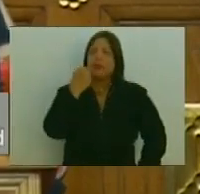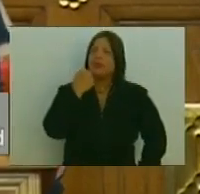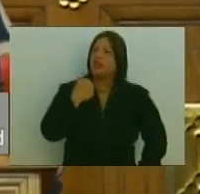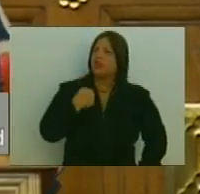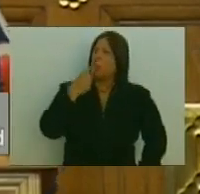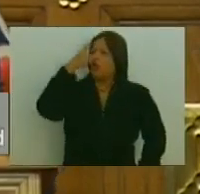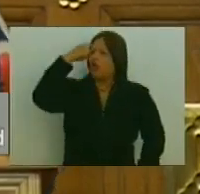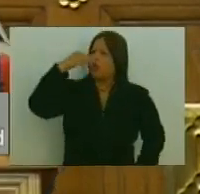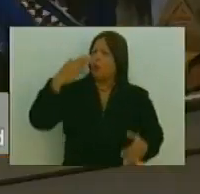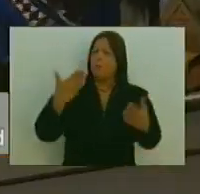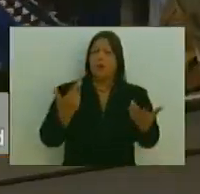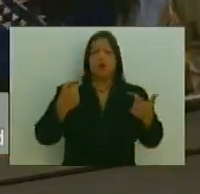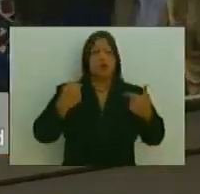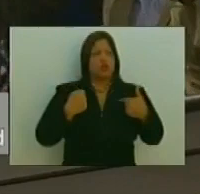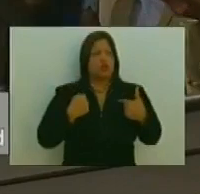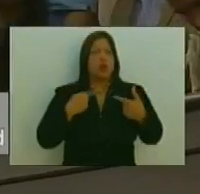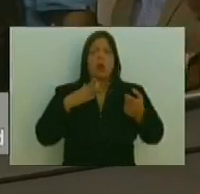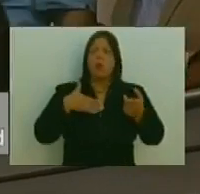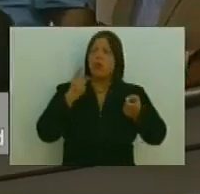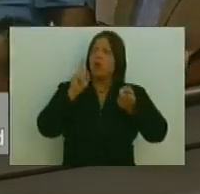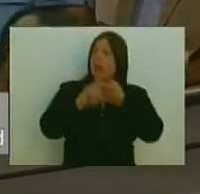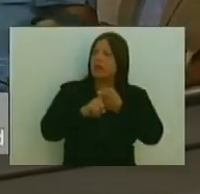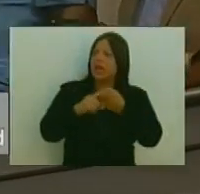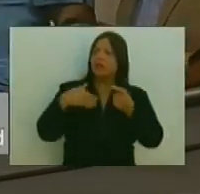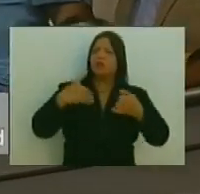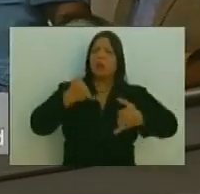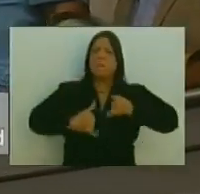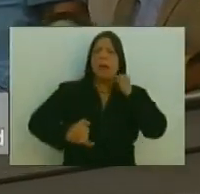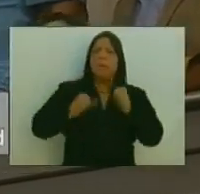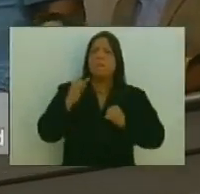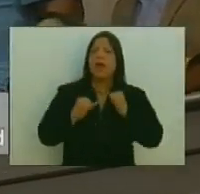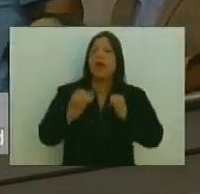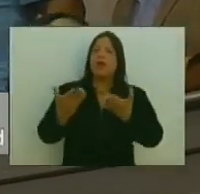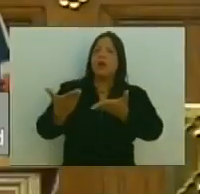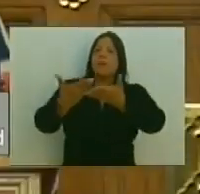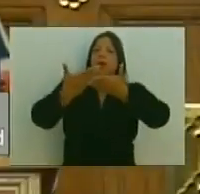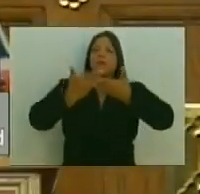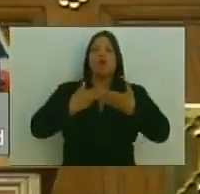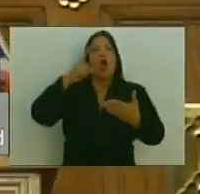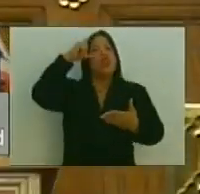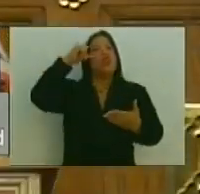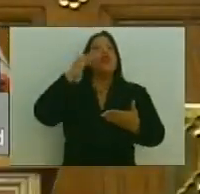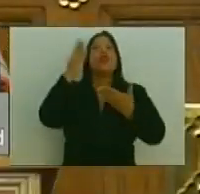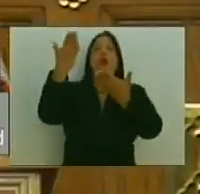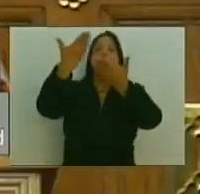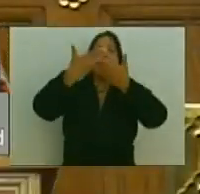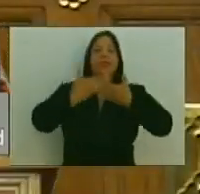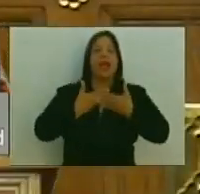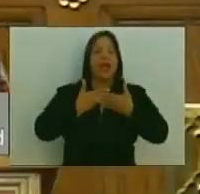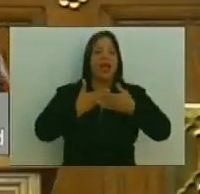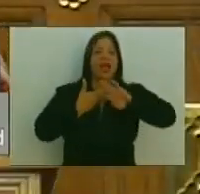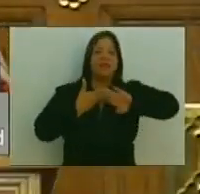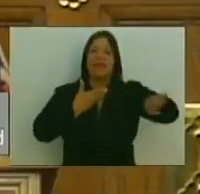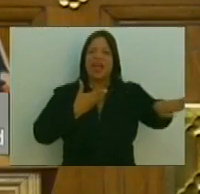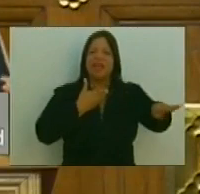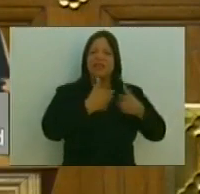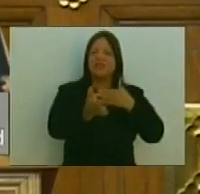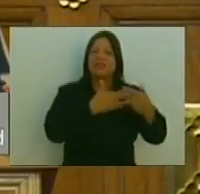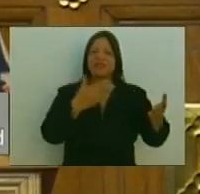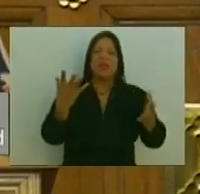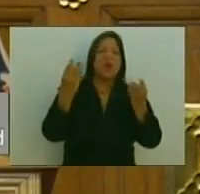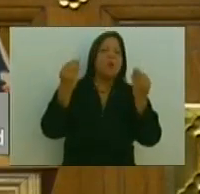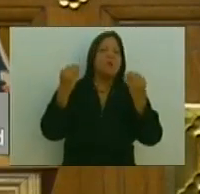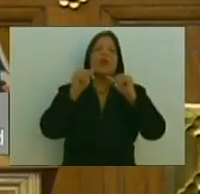mío, ¿será que yo voy a poder tener un bebé? Y Dios me premió, porque lo que Dios le quita a uno por un lado, le da